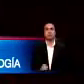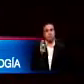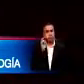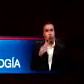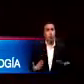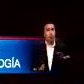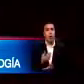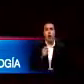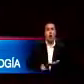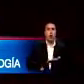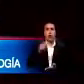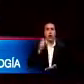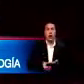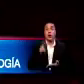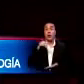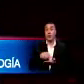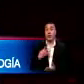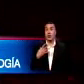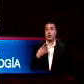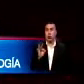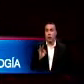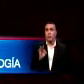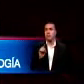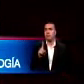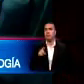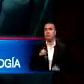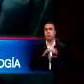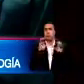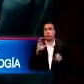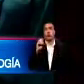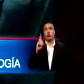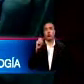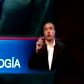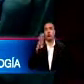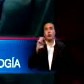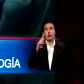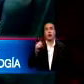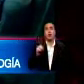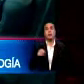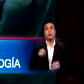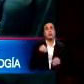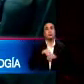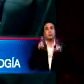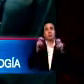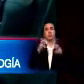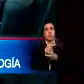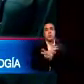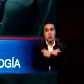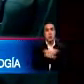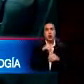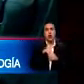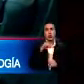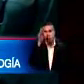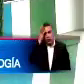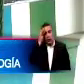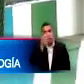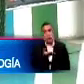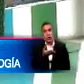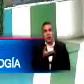descubre un nuevo contrato realizado en el 2019 entre la compañía Cordobelsa y la unidad técnica de traumatología de esta casa de